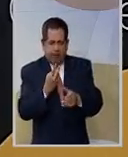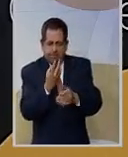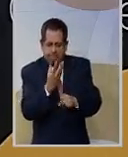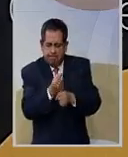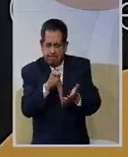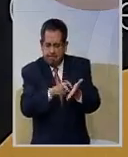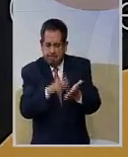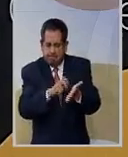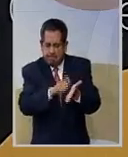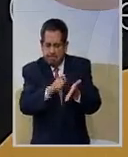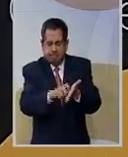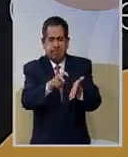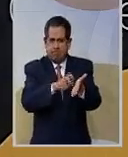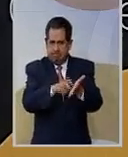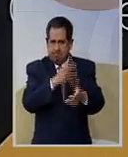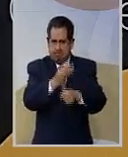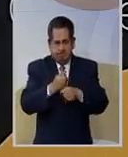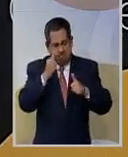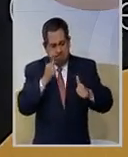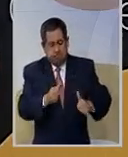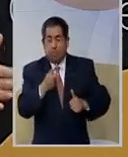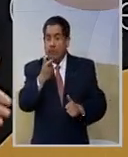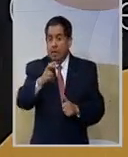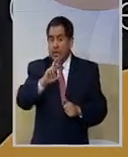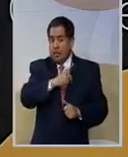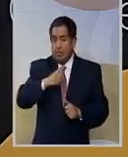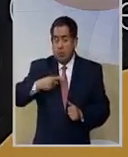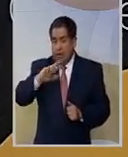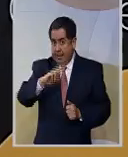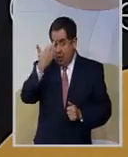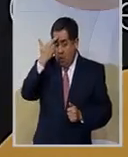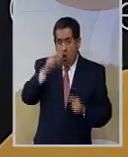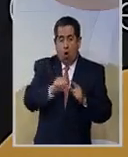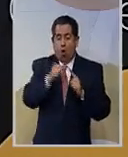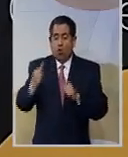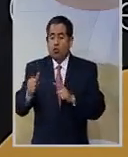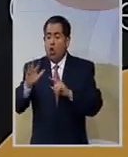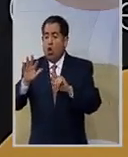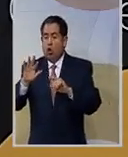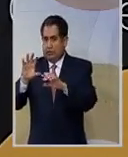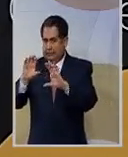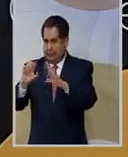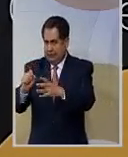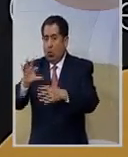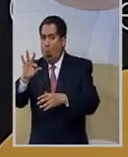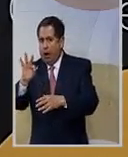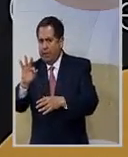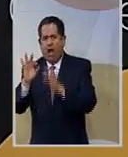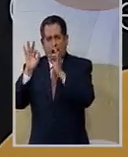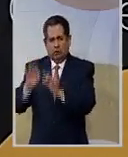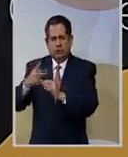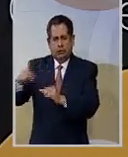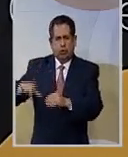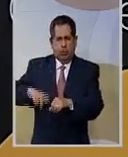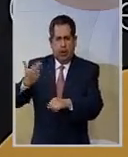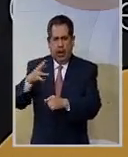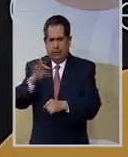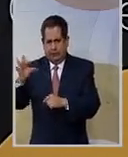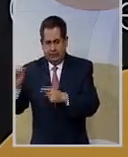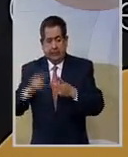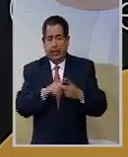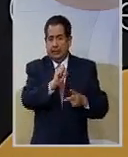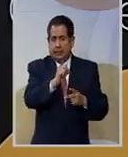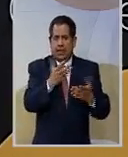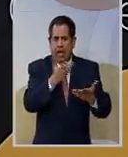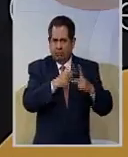60 diputadas y diputados constituyentes. Hay que recordar que los otros 40 para conformar los 100 que se establecen en la reforma